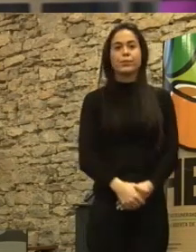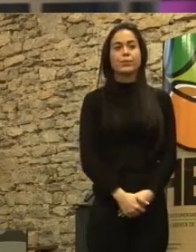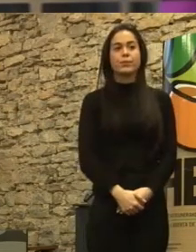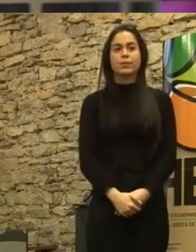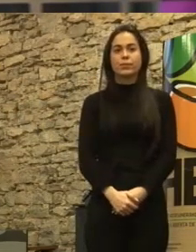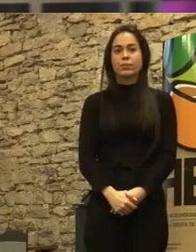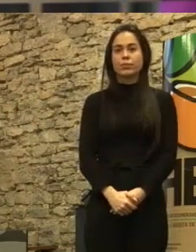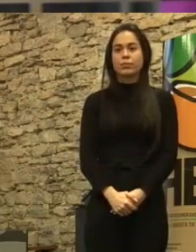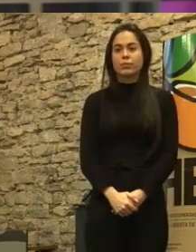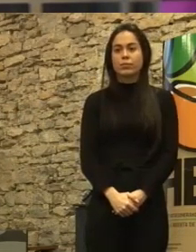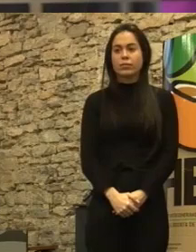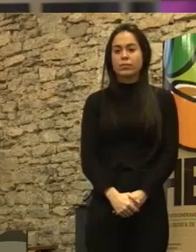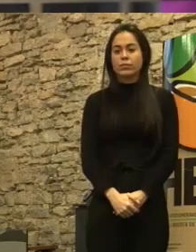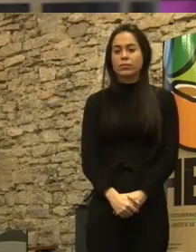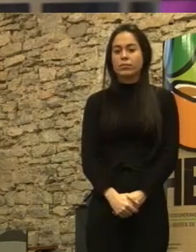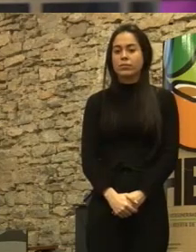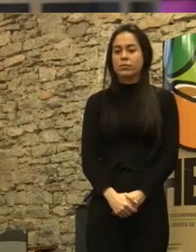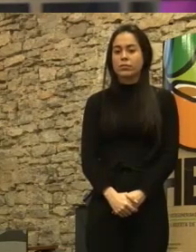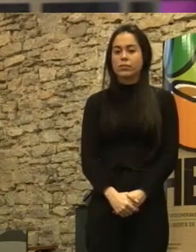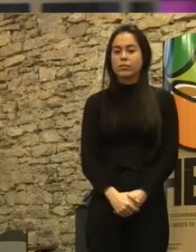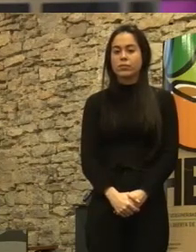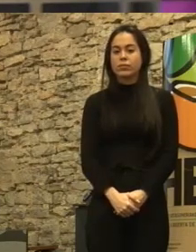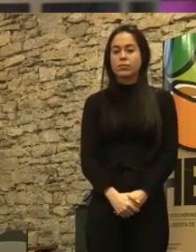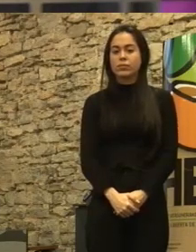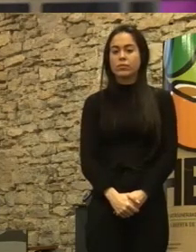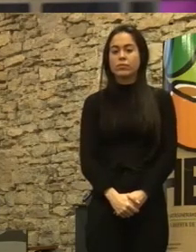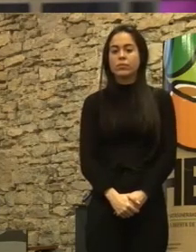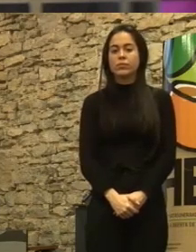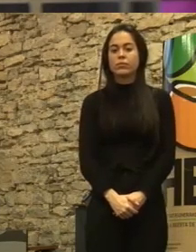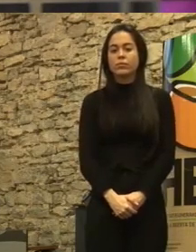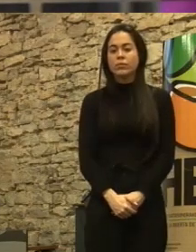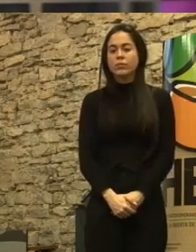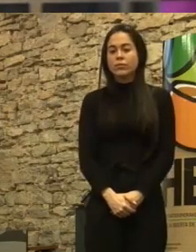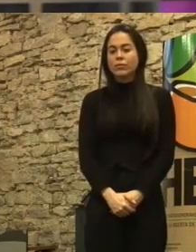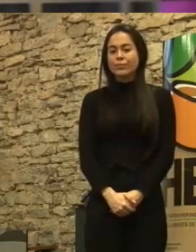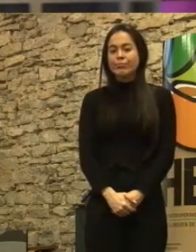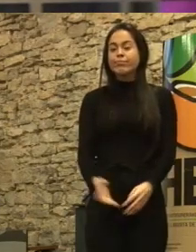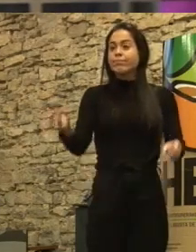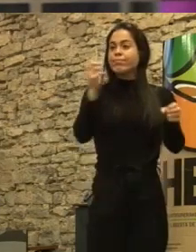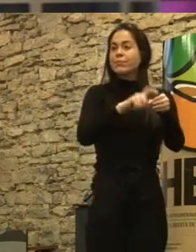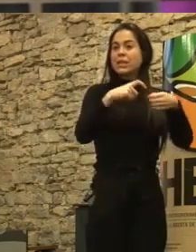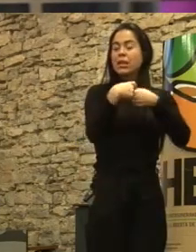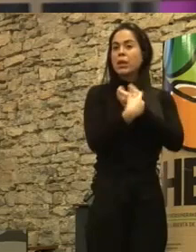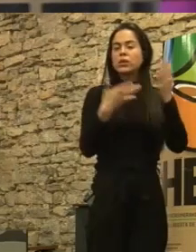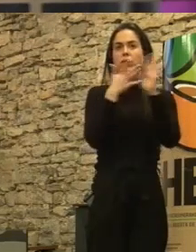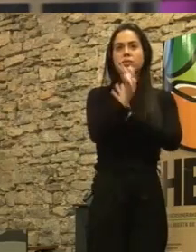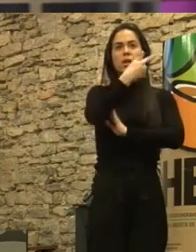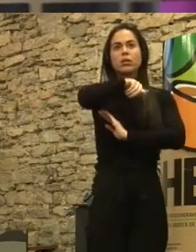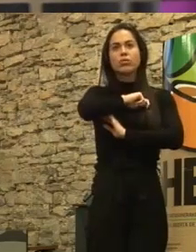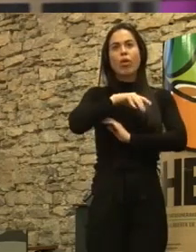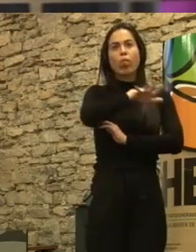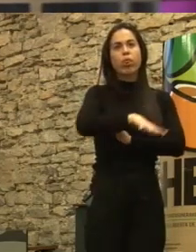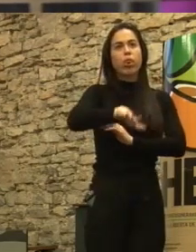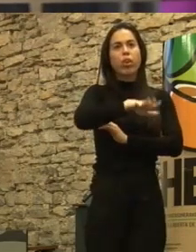La participación, estamos en todos aquellos sitios donde podemos decir